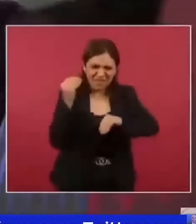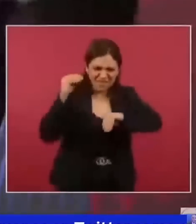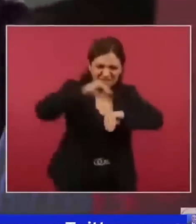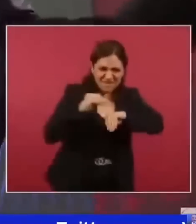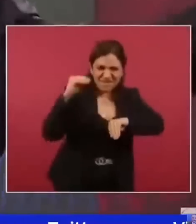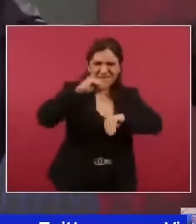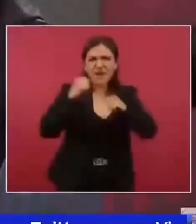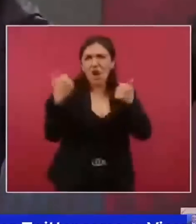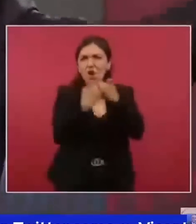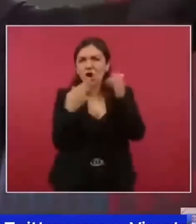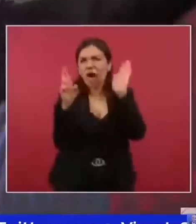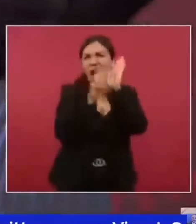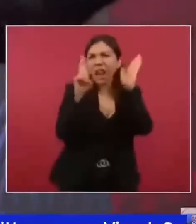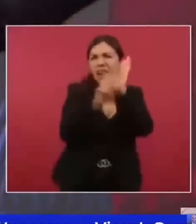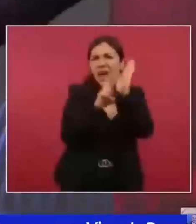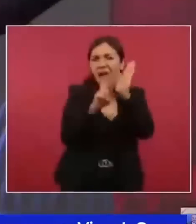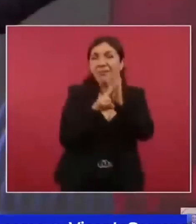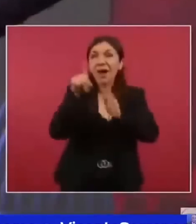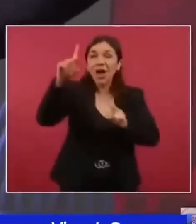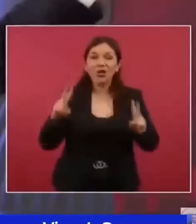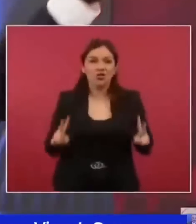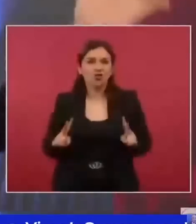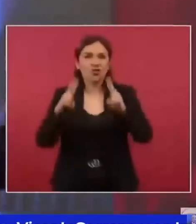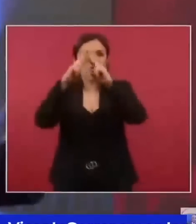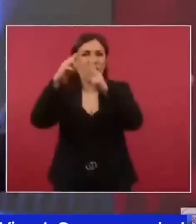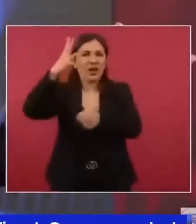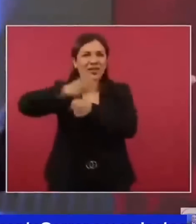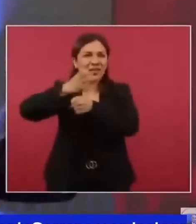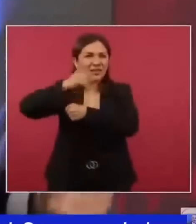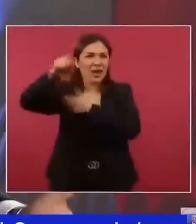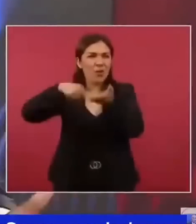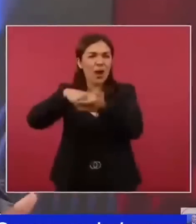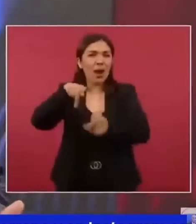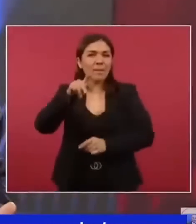con alarmas en la torre 3 de Pemex